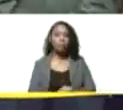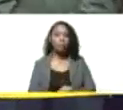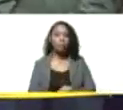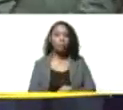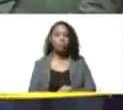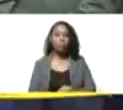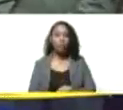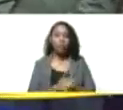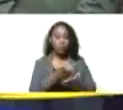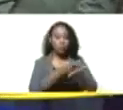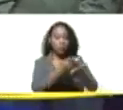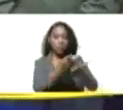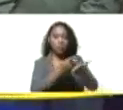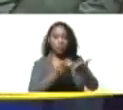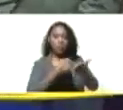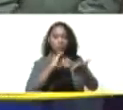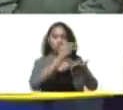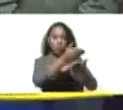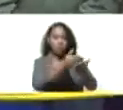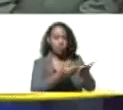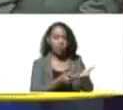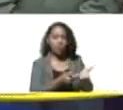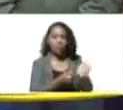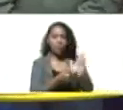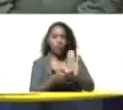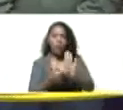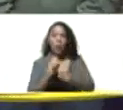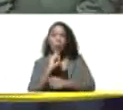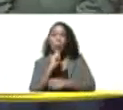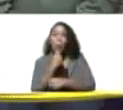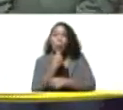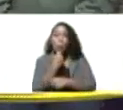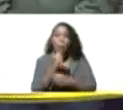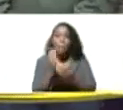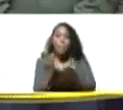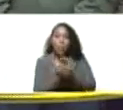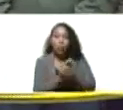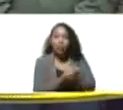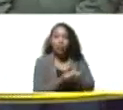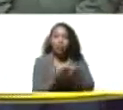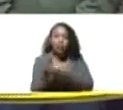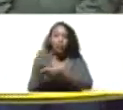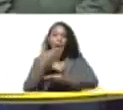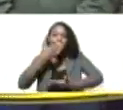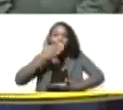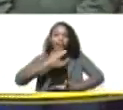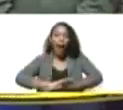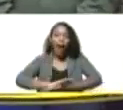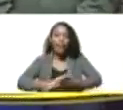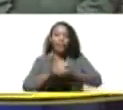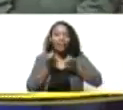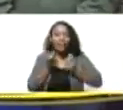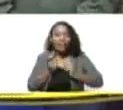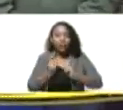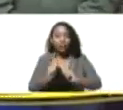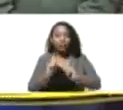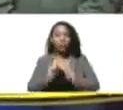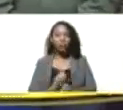un documento, para entonces secreto, la carta de intención,